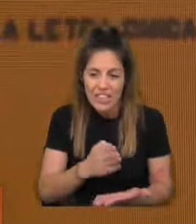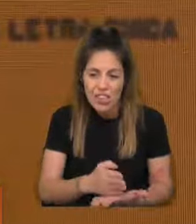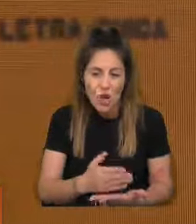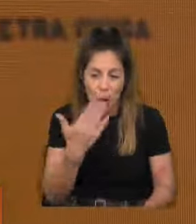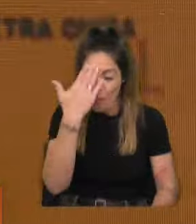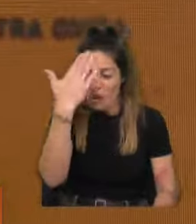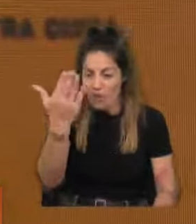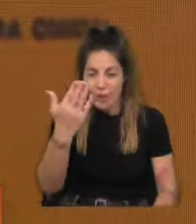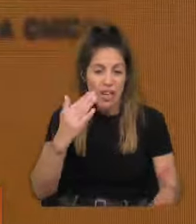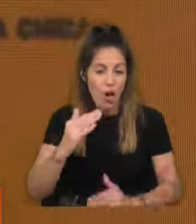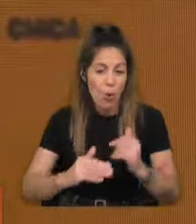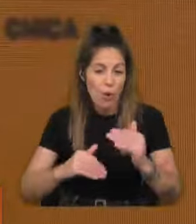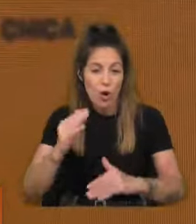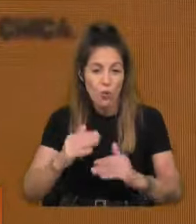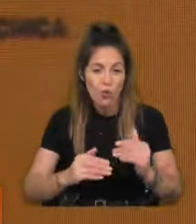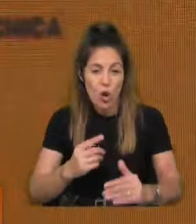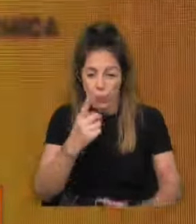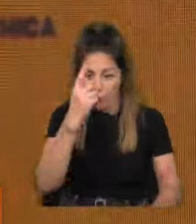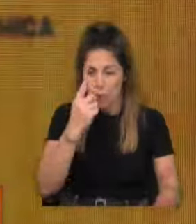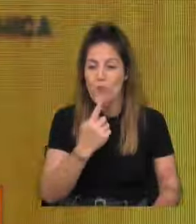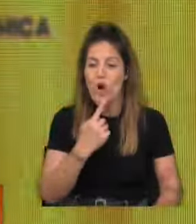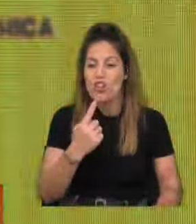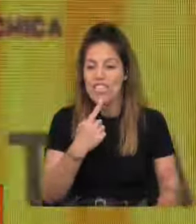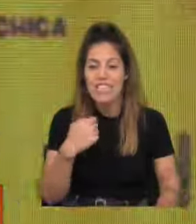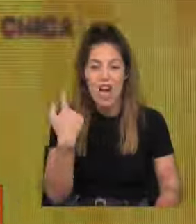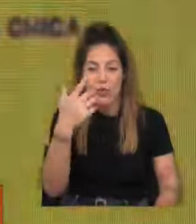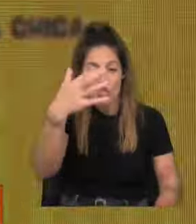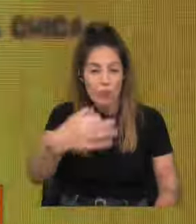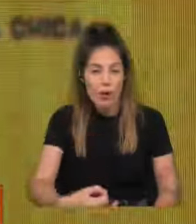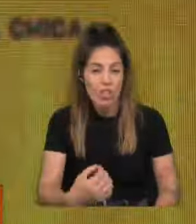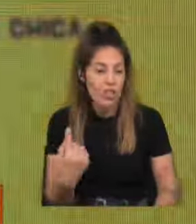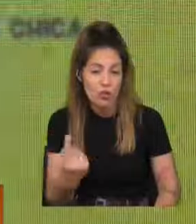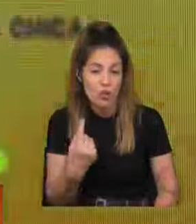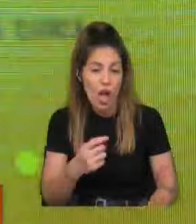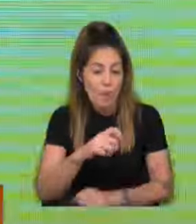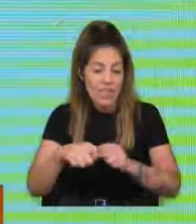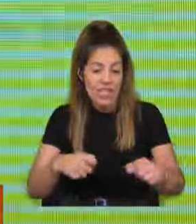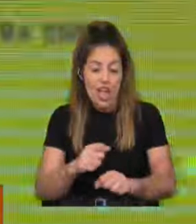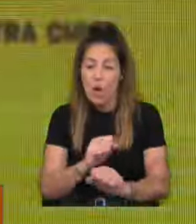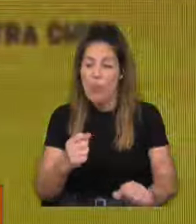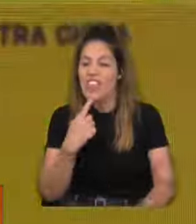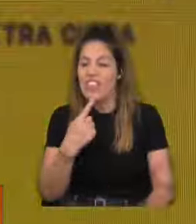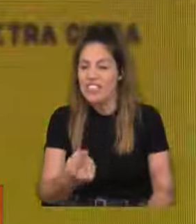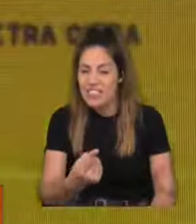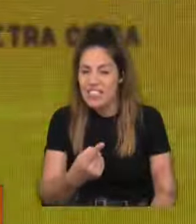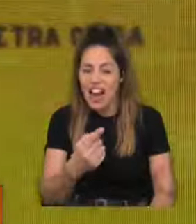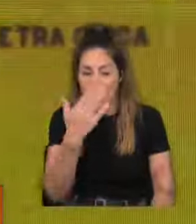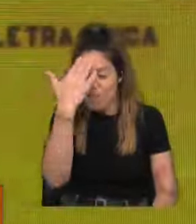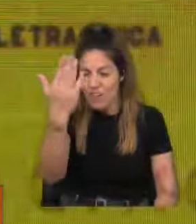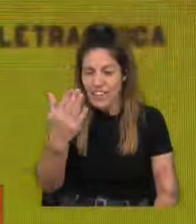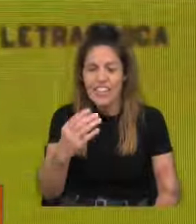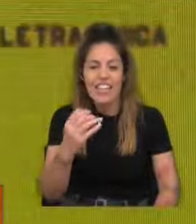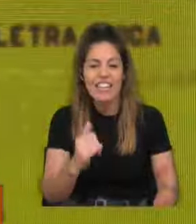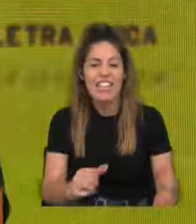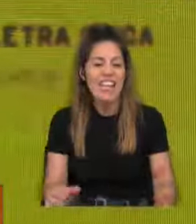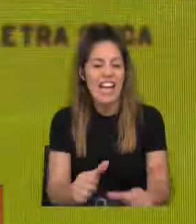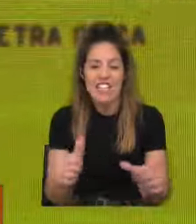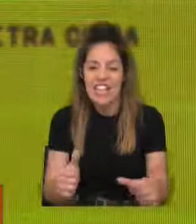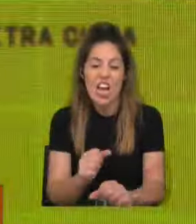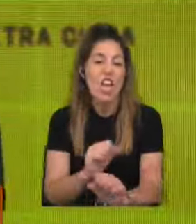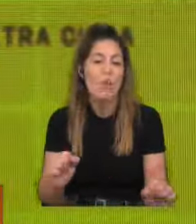amplio como construcción política de nuestro pueblo tiene su autonomía y el no le puede decir a el frente amplio qué es lo que tiene que hacer